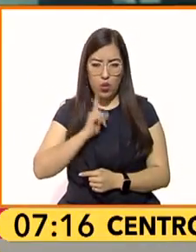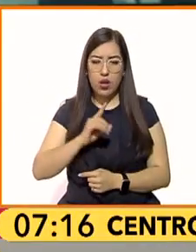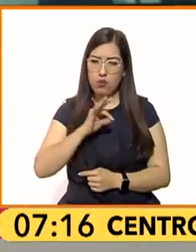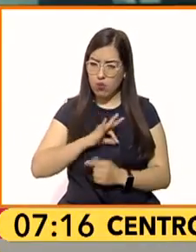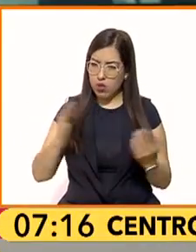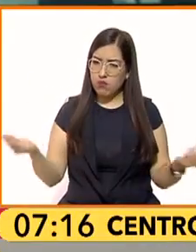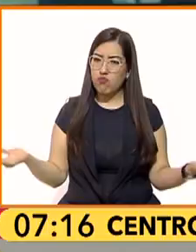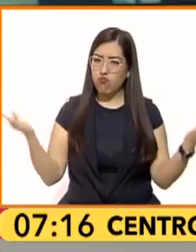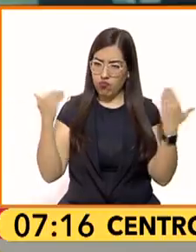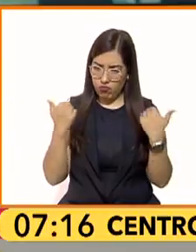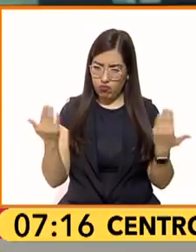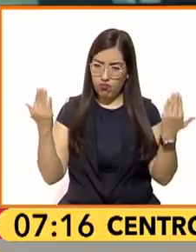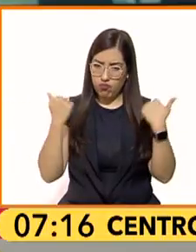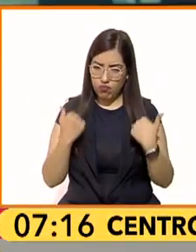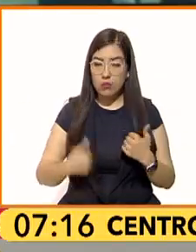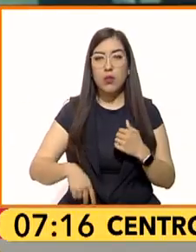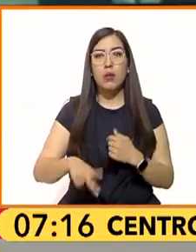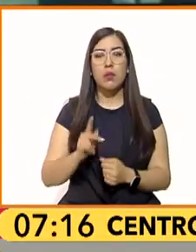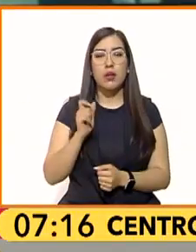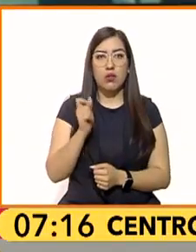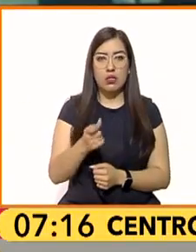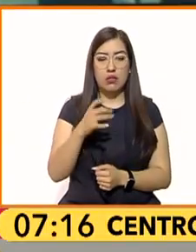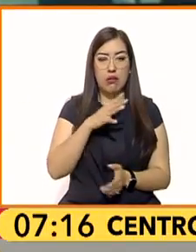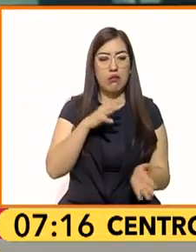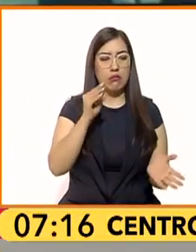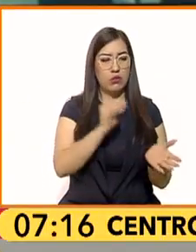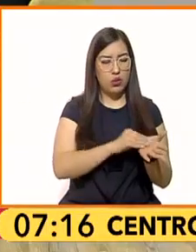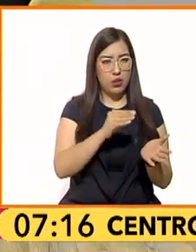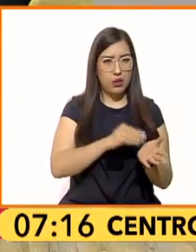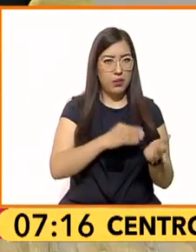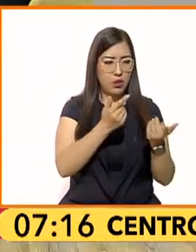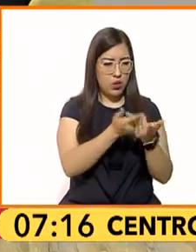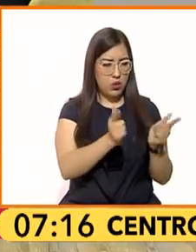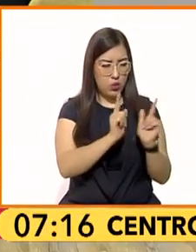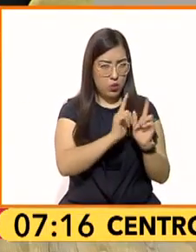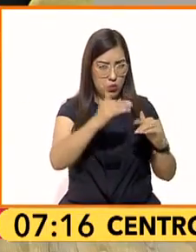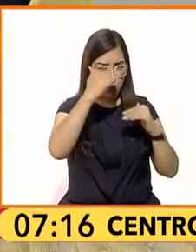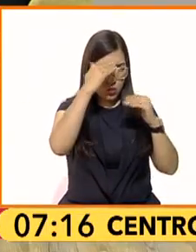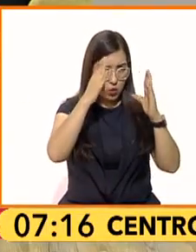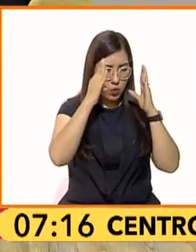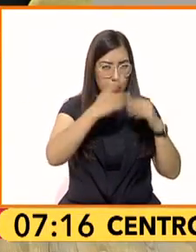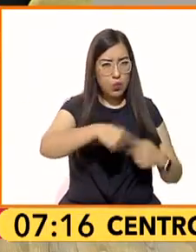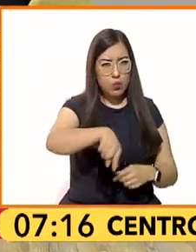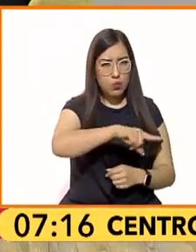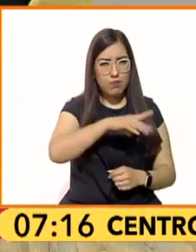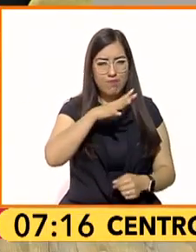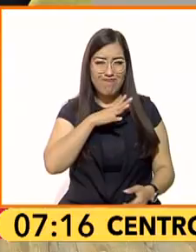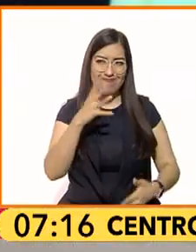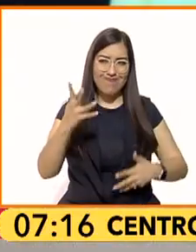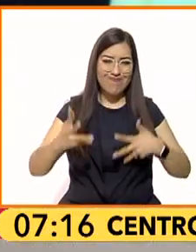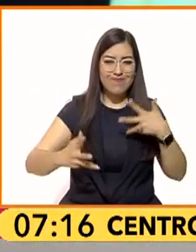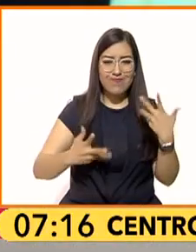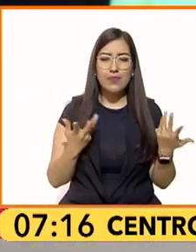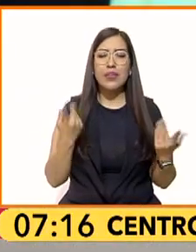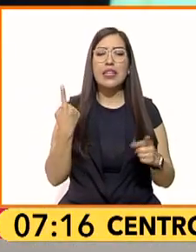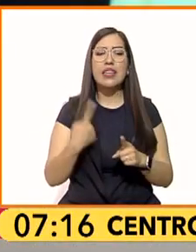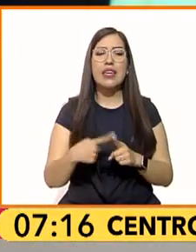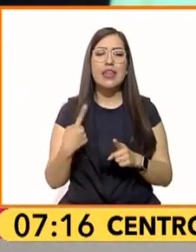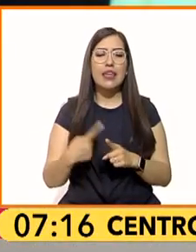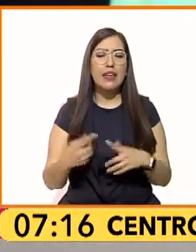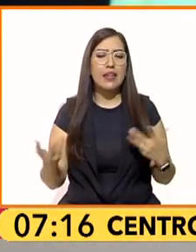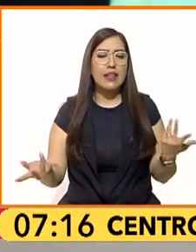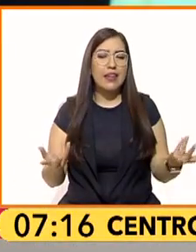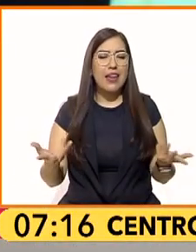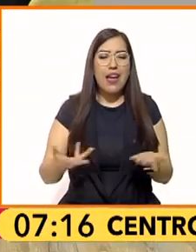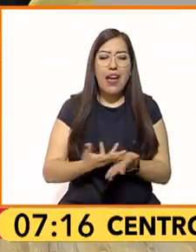mujeres. Pero está esta ala conservadora, que como tú dices, los reformistas y los conservadores. ¿Quién va a ganar? Es realmente